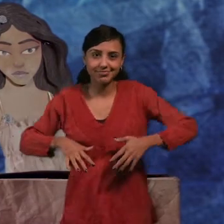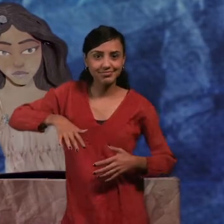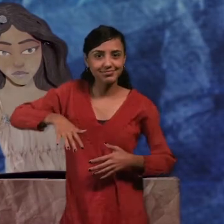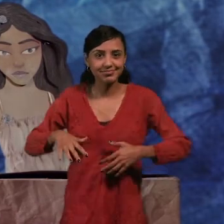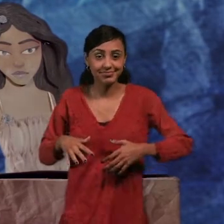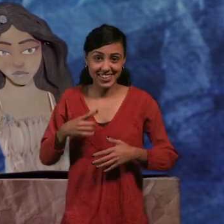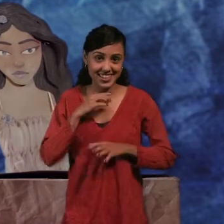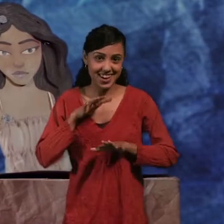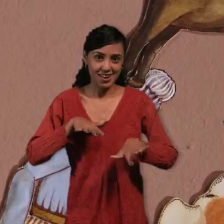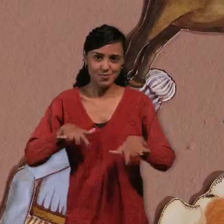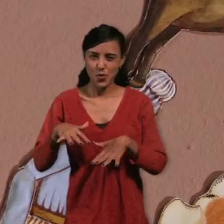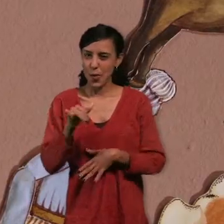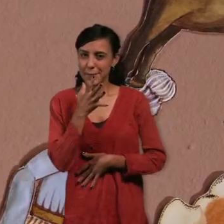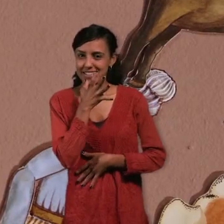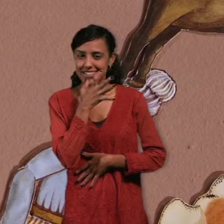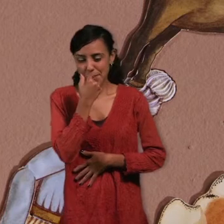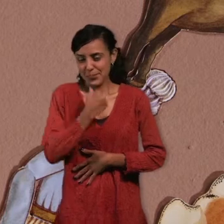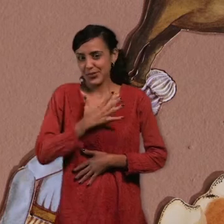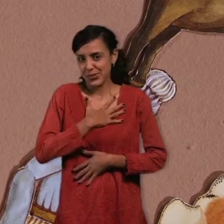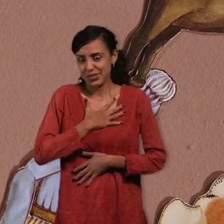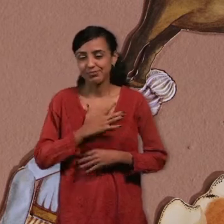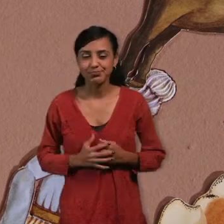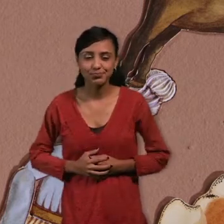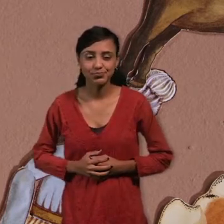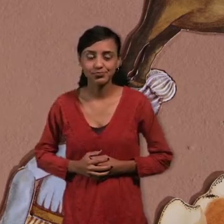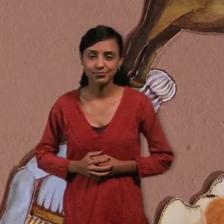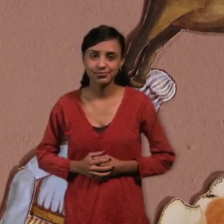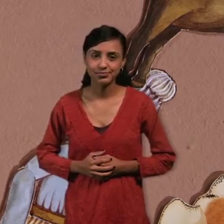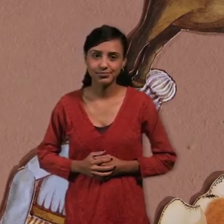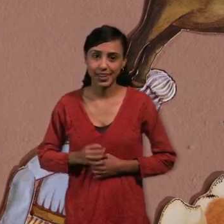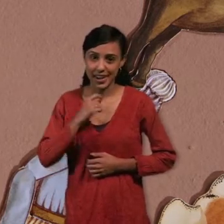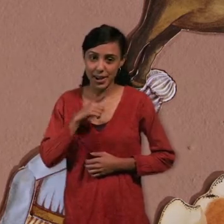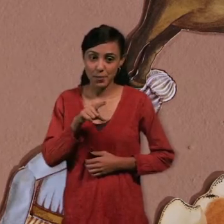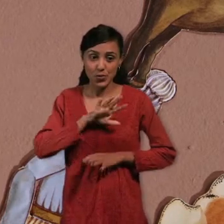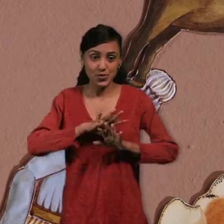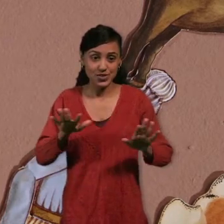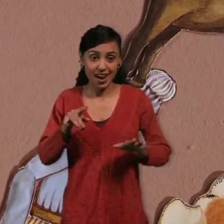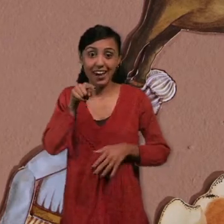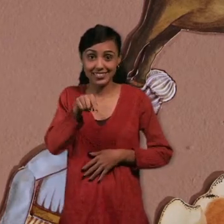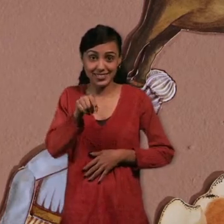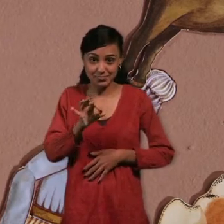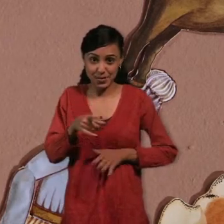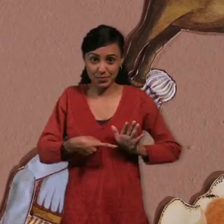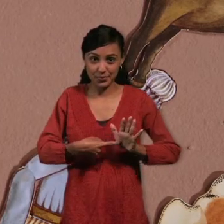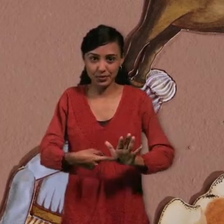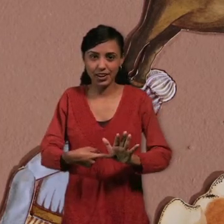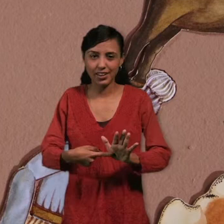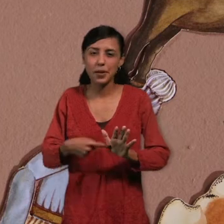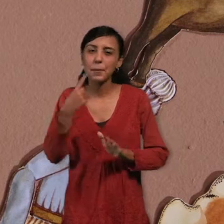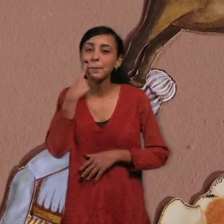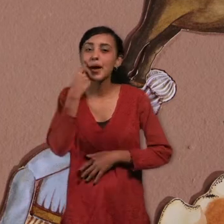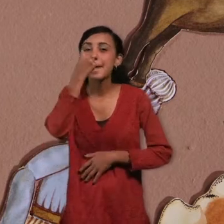se convirtió en un personaje. Por ejemplo, ya yo convertí a esa marioneta en un